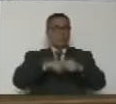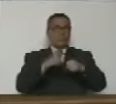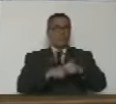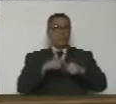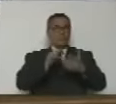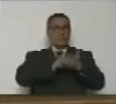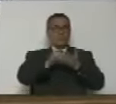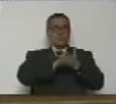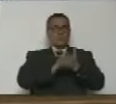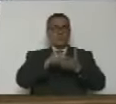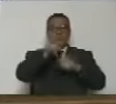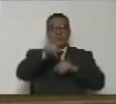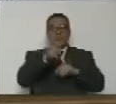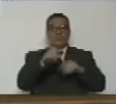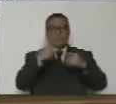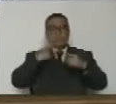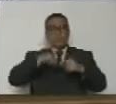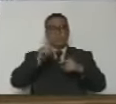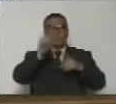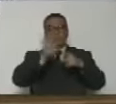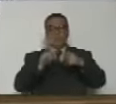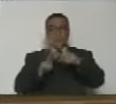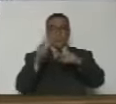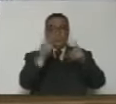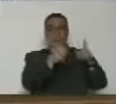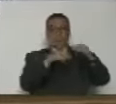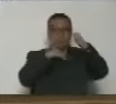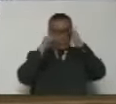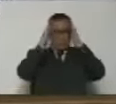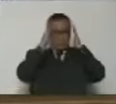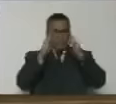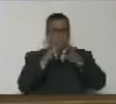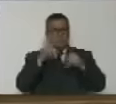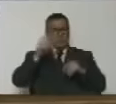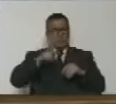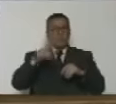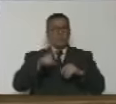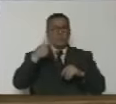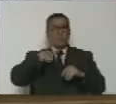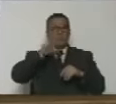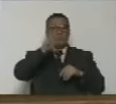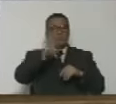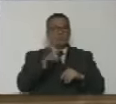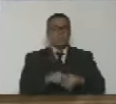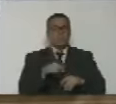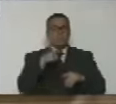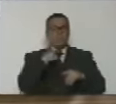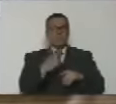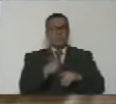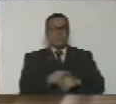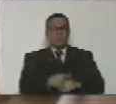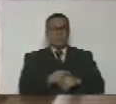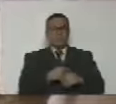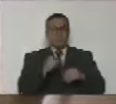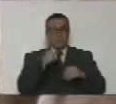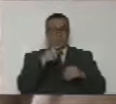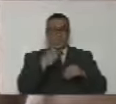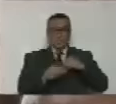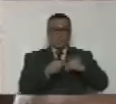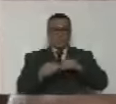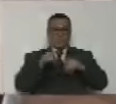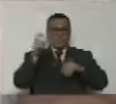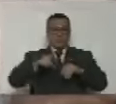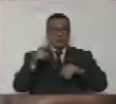y articulación que surjan entre ellas, en atención a los requerimientos que las mismas formulen para la satisfacción de